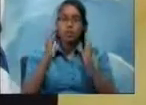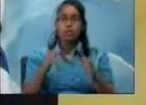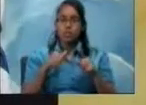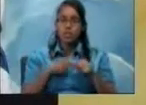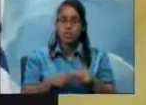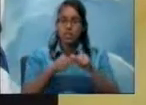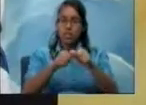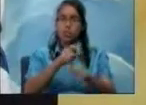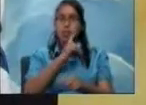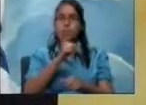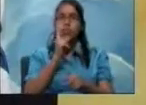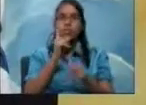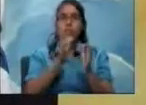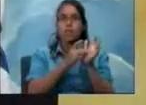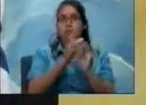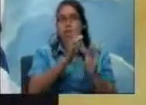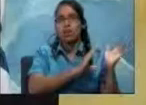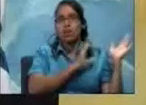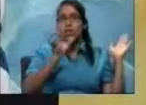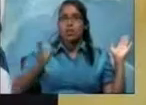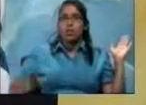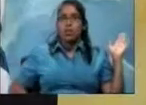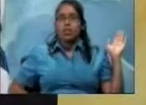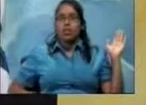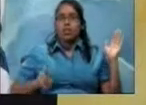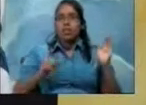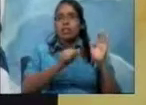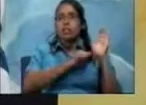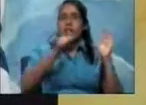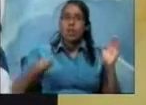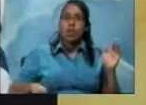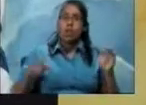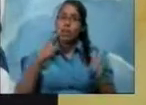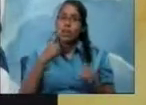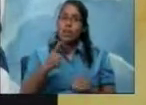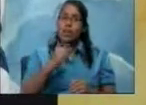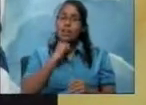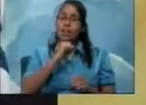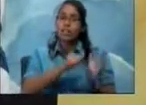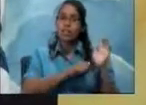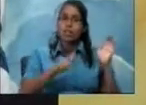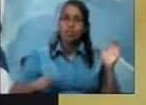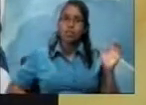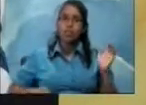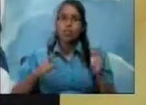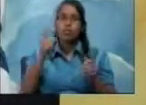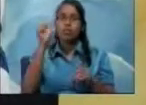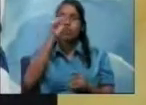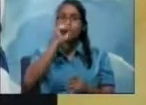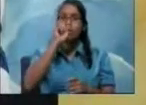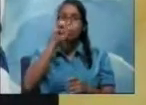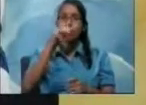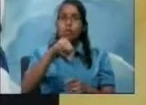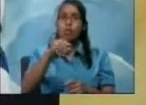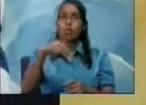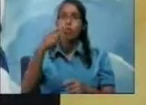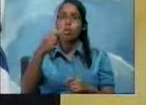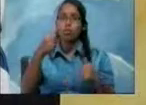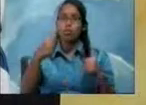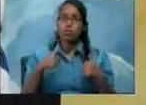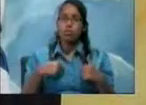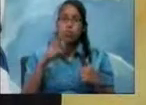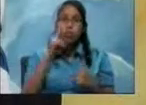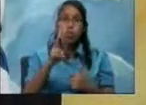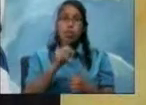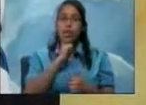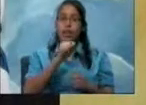nombre del señor Jesucristo es el señor le dijo él es el señor Simón Pedro cuando yo quier el señor